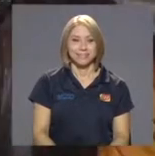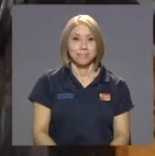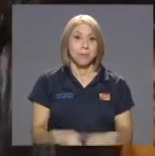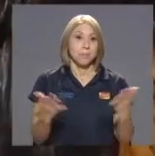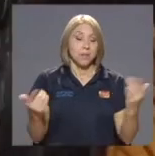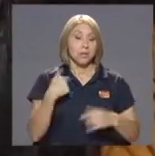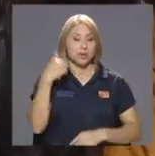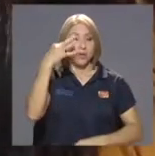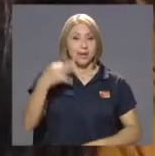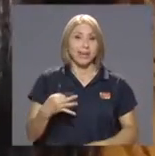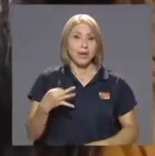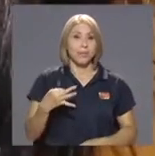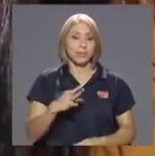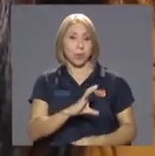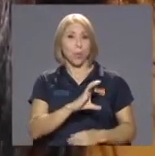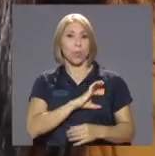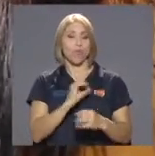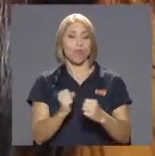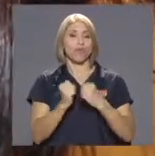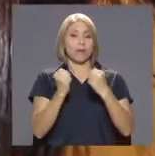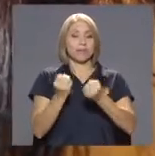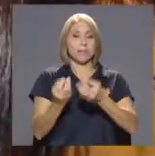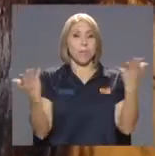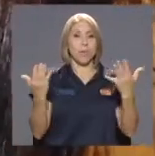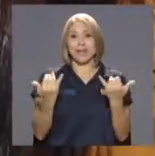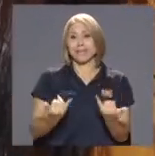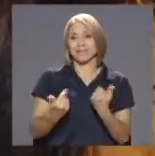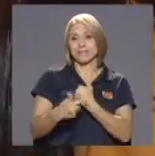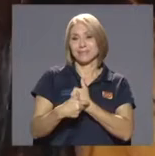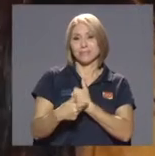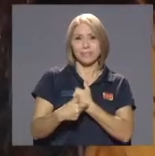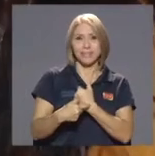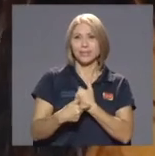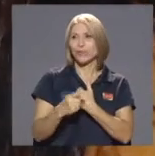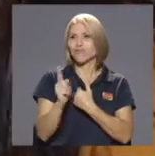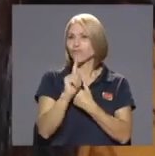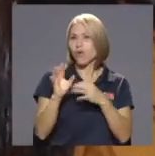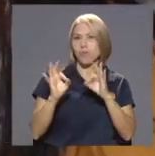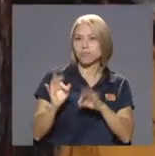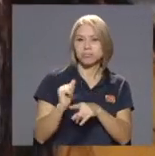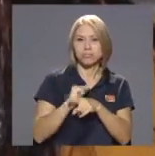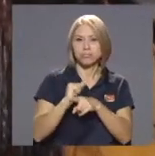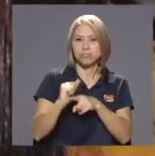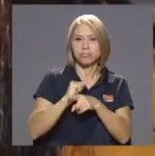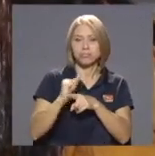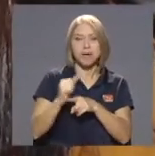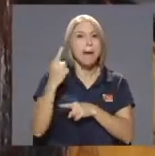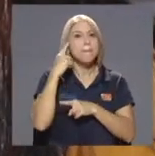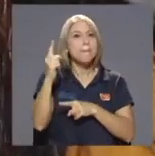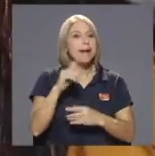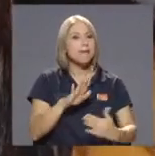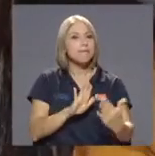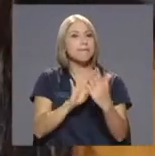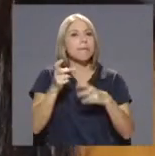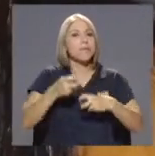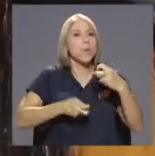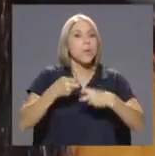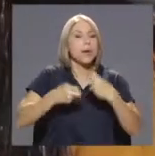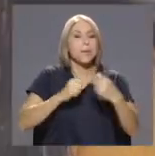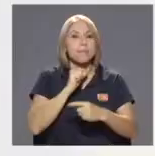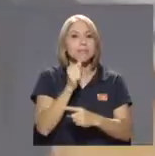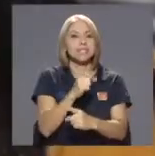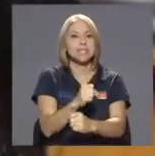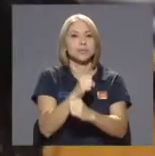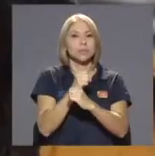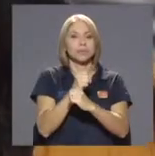Bueno, yo creo que la fuerza pública en este momento no está tan capacitada para enfrentar los problemas de inseguridad debido a